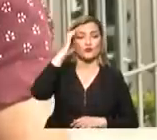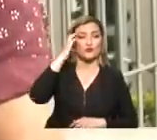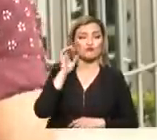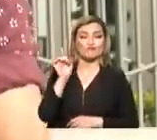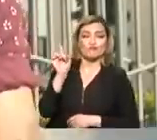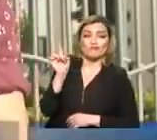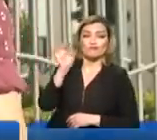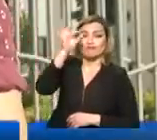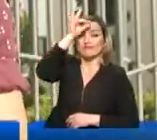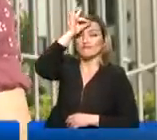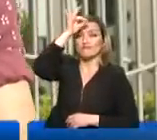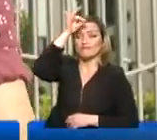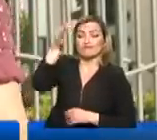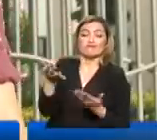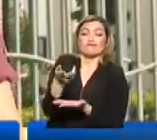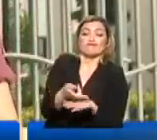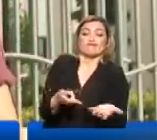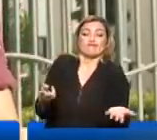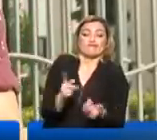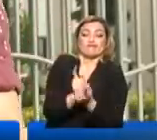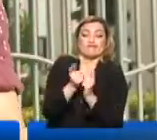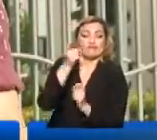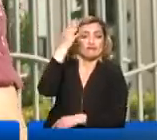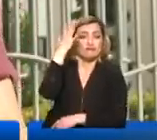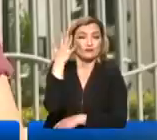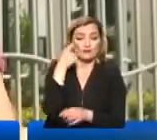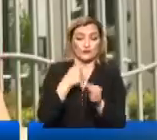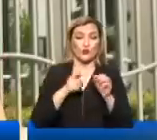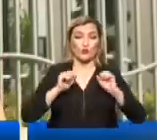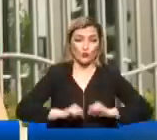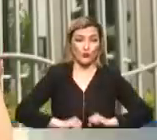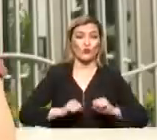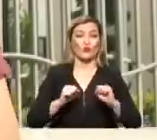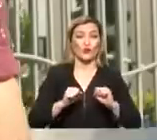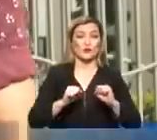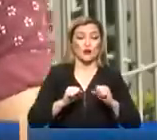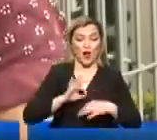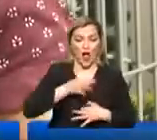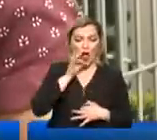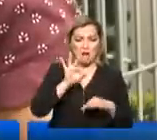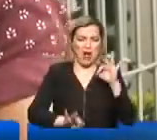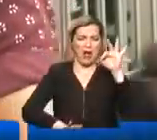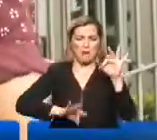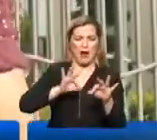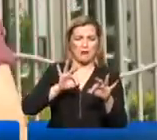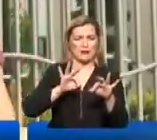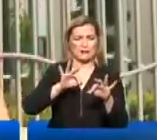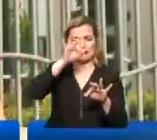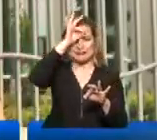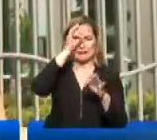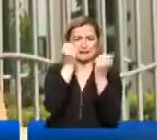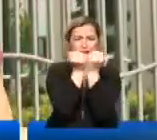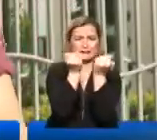en el sistema de salud, ya que por el cambio de semáforo aquí en Quito podría existir un rebrote y los centros